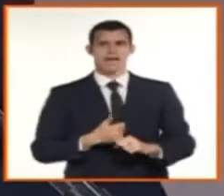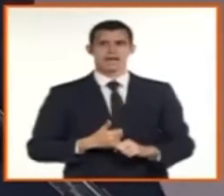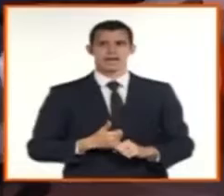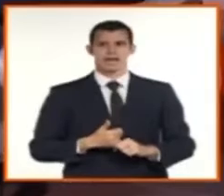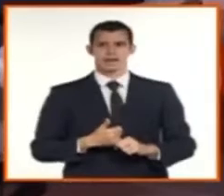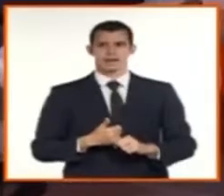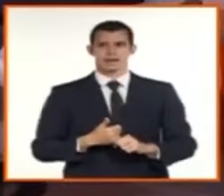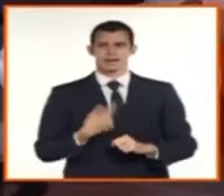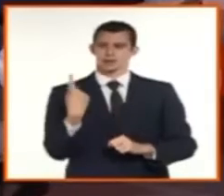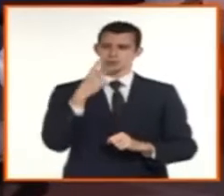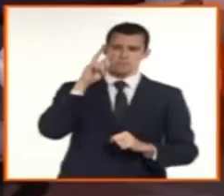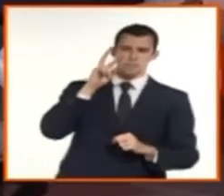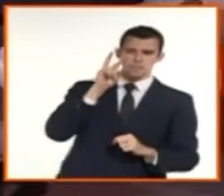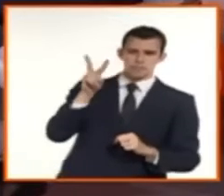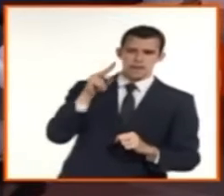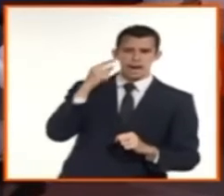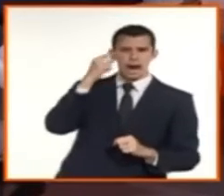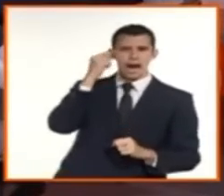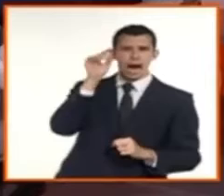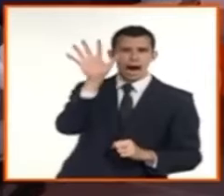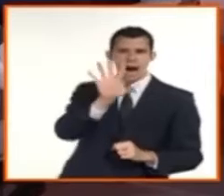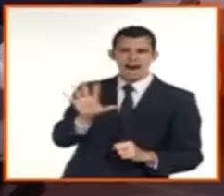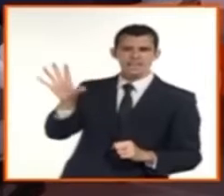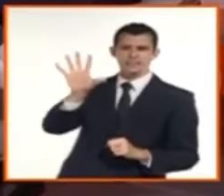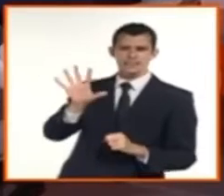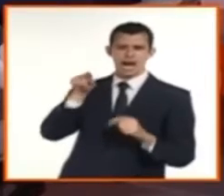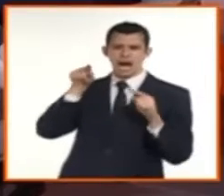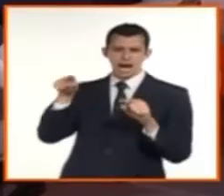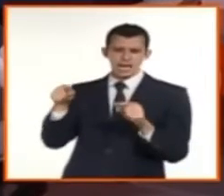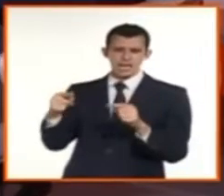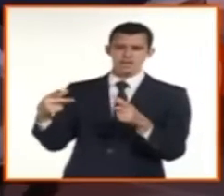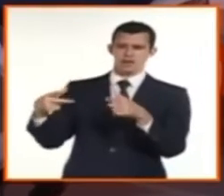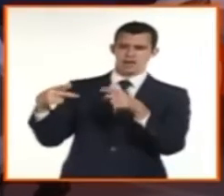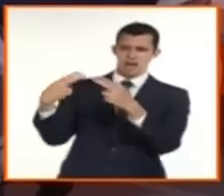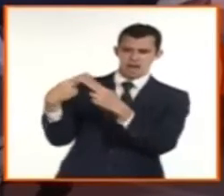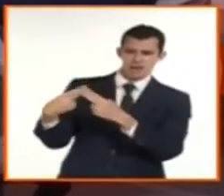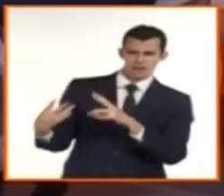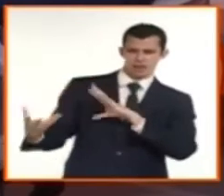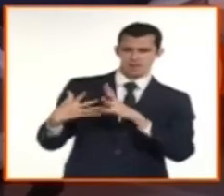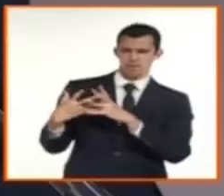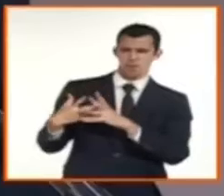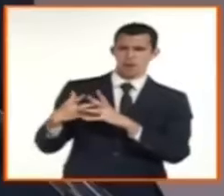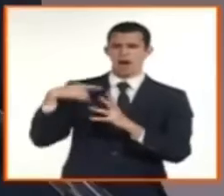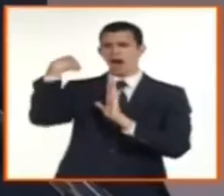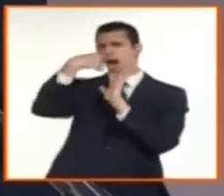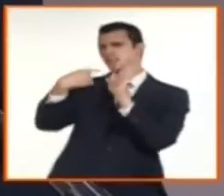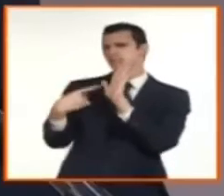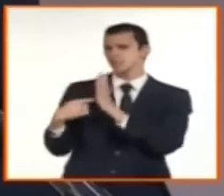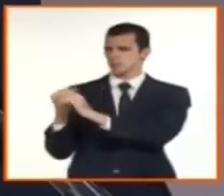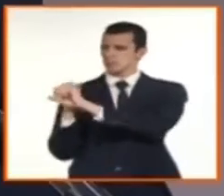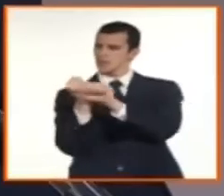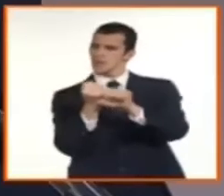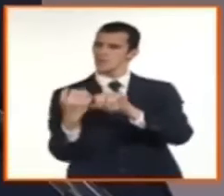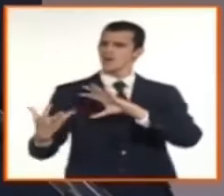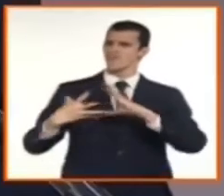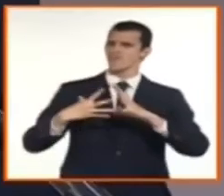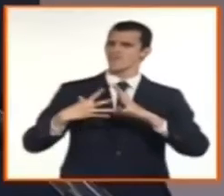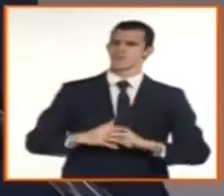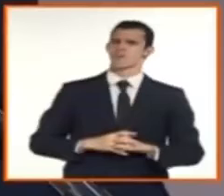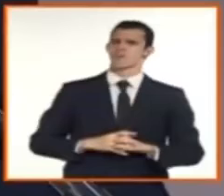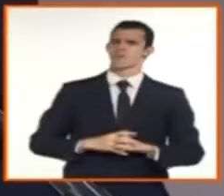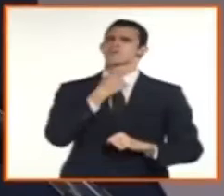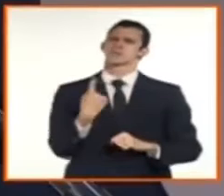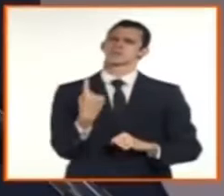asiático y nuestros peloteros que tenemos hoy en contrato en japón ya sobre esa fecha tuvieran una mayor